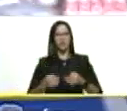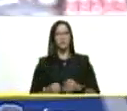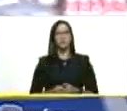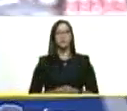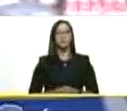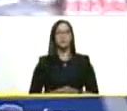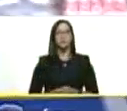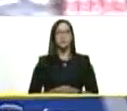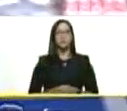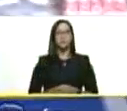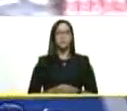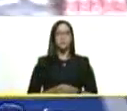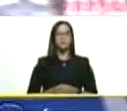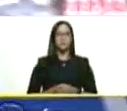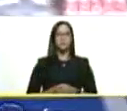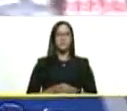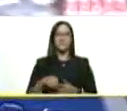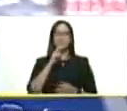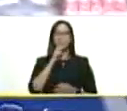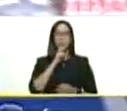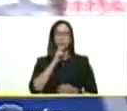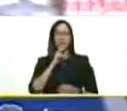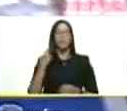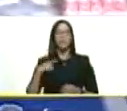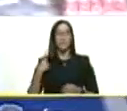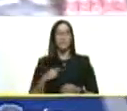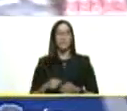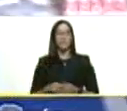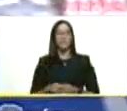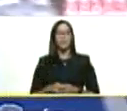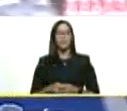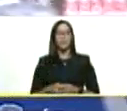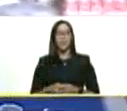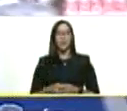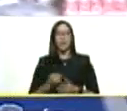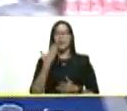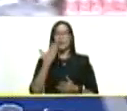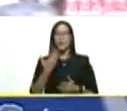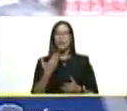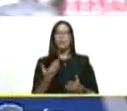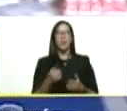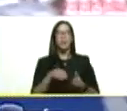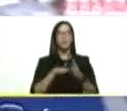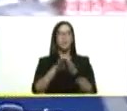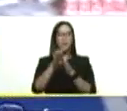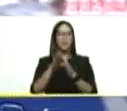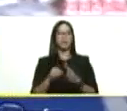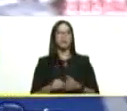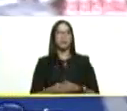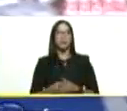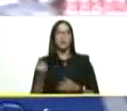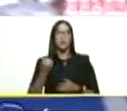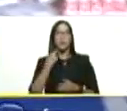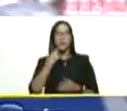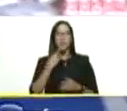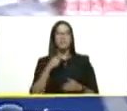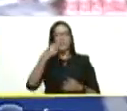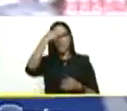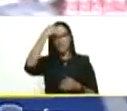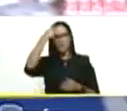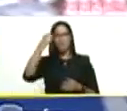Apure está el gobernador Eduardo Piñate, otro gran compañero, trabajador,